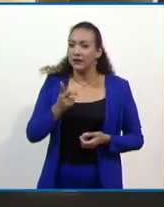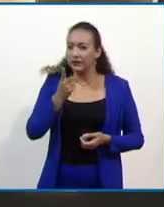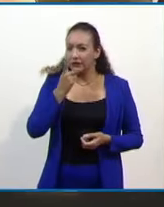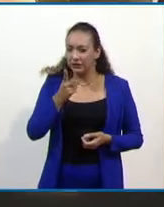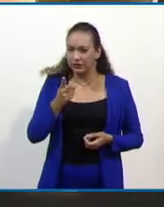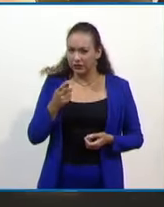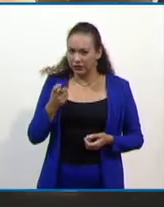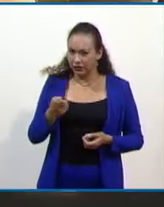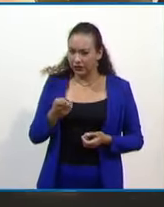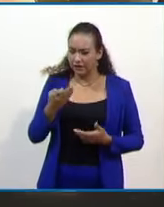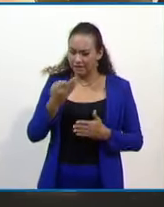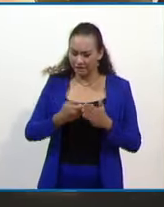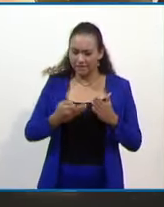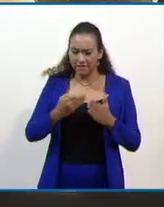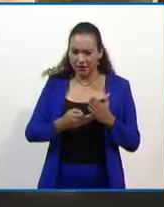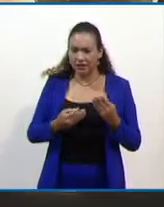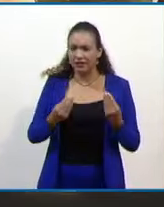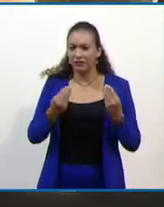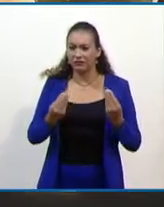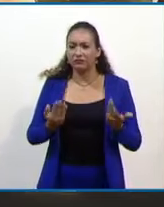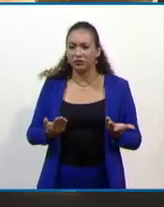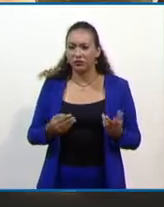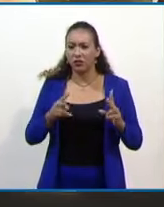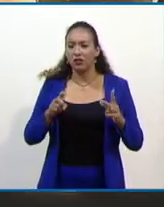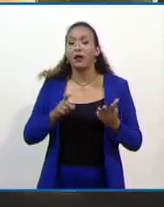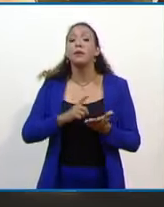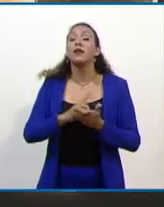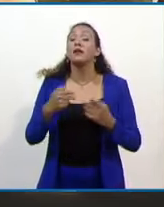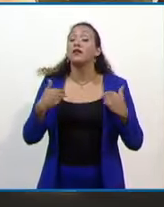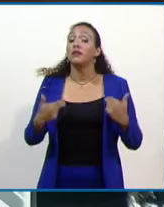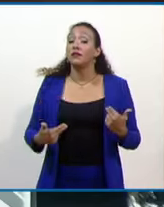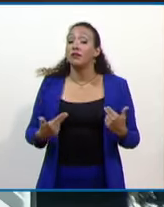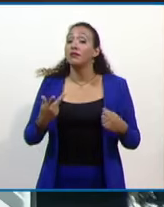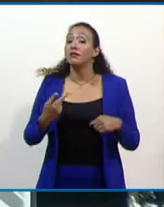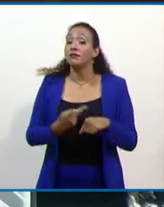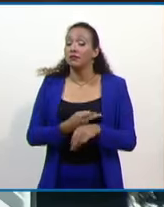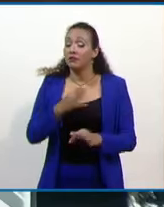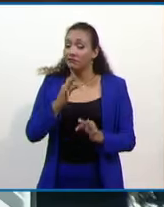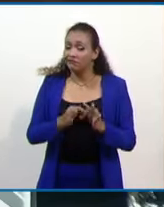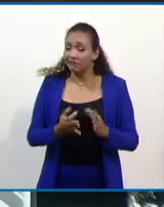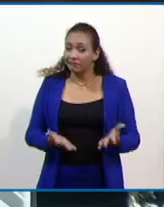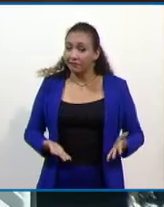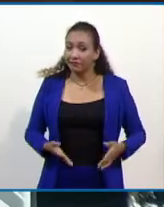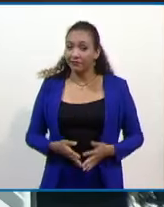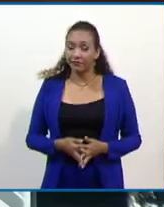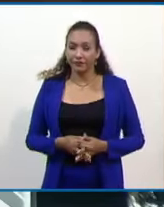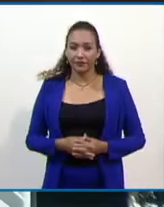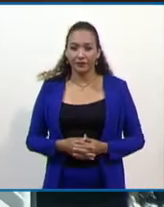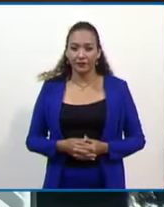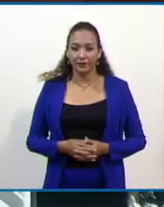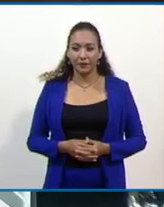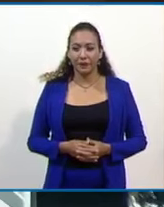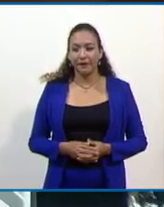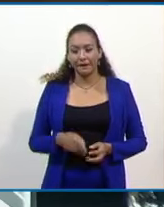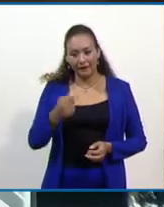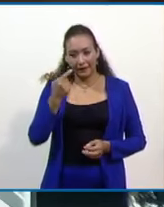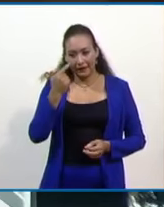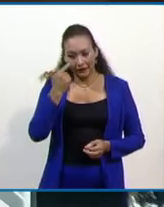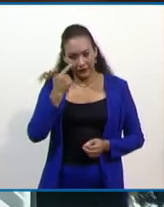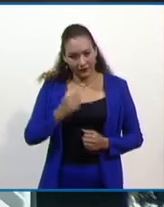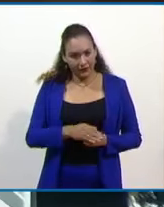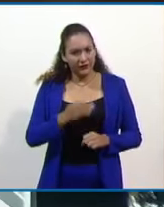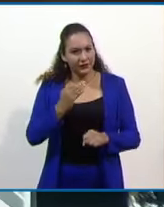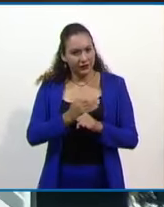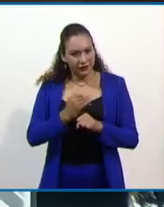tiene muchos pendientes, sobre todo en temas de derechos humanos. Han repetido que la polémica iniciativa